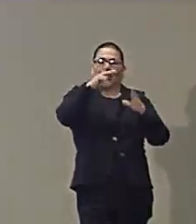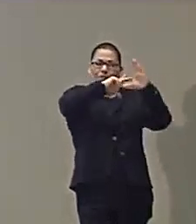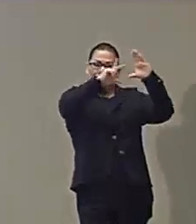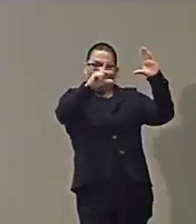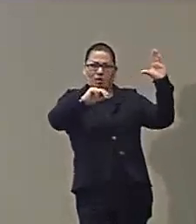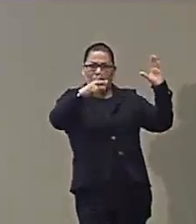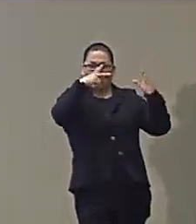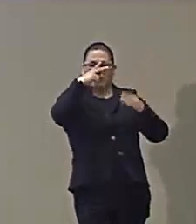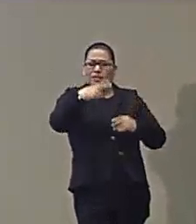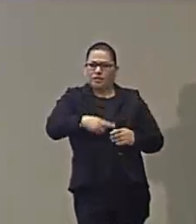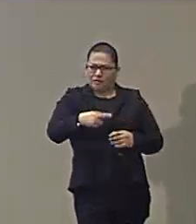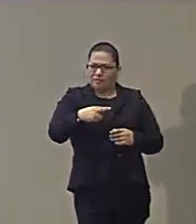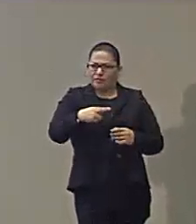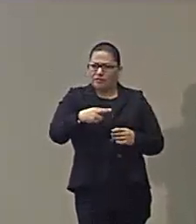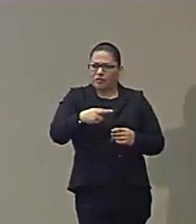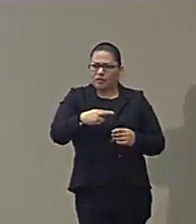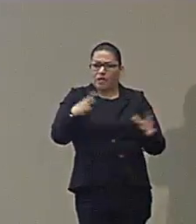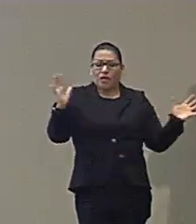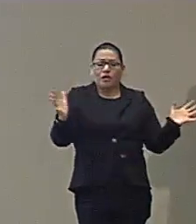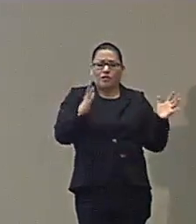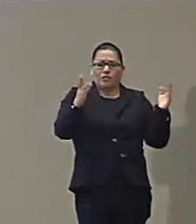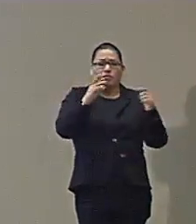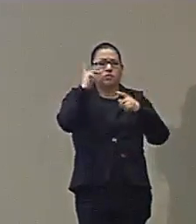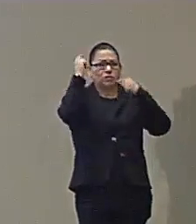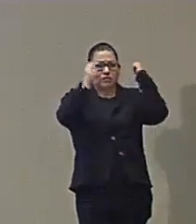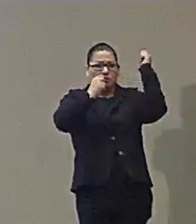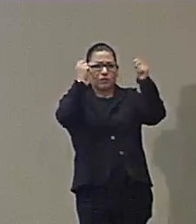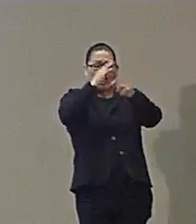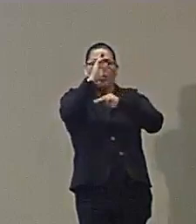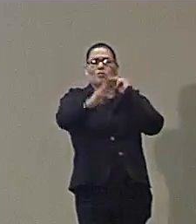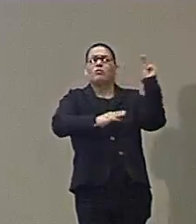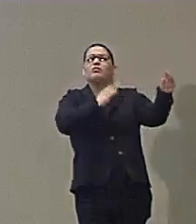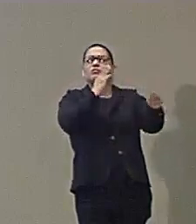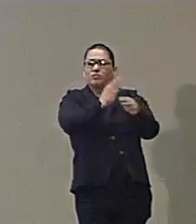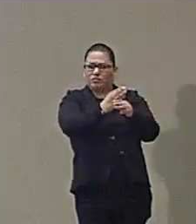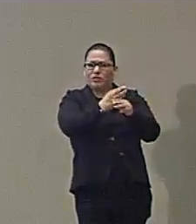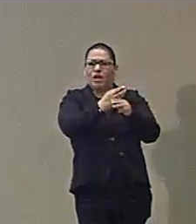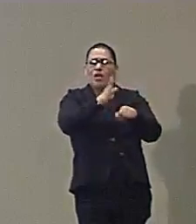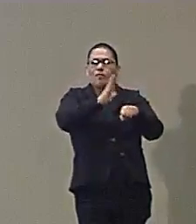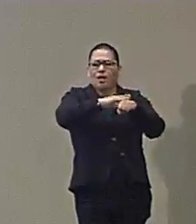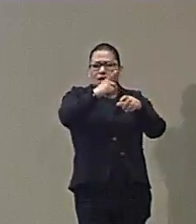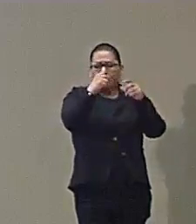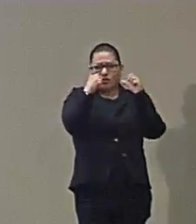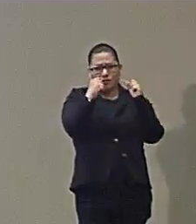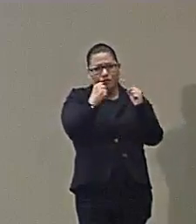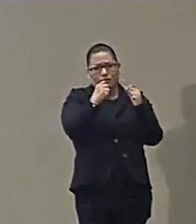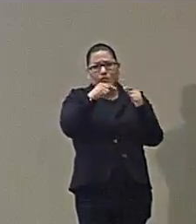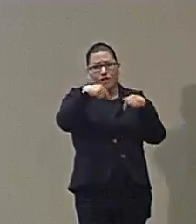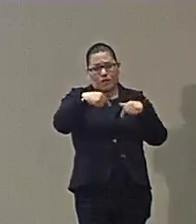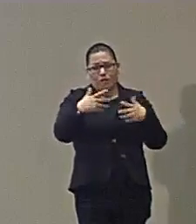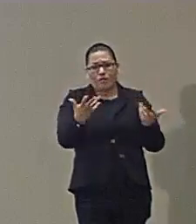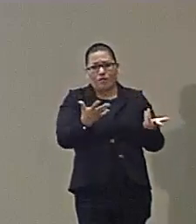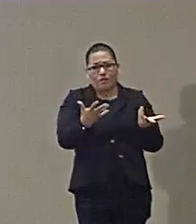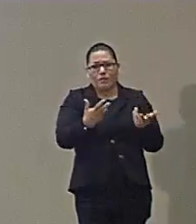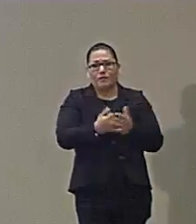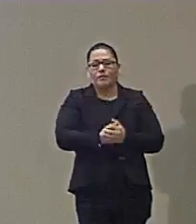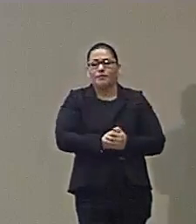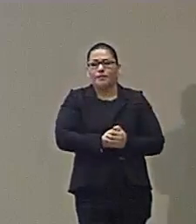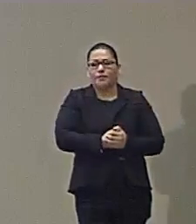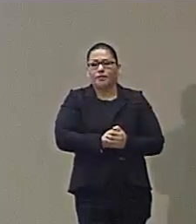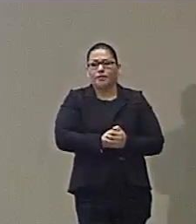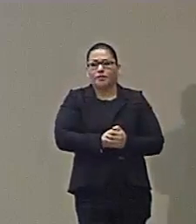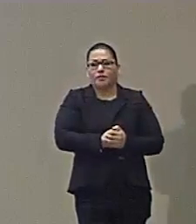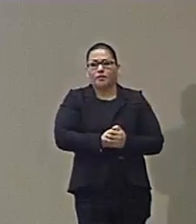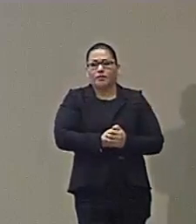una potencia turística mundial todavía más poderosa de lo que es hoy la naturaleza